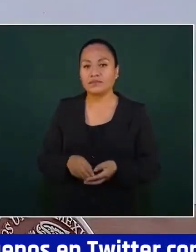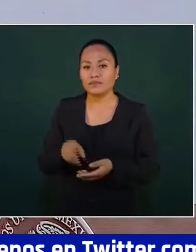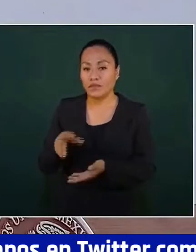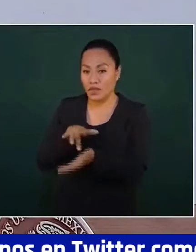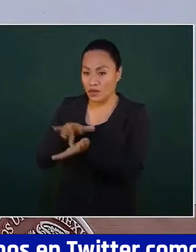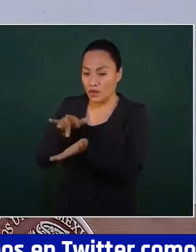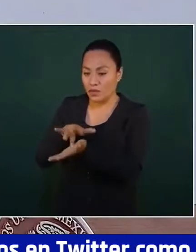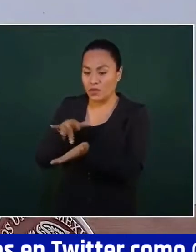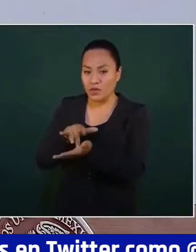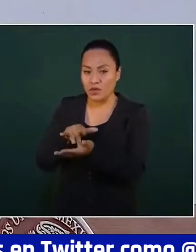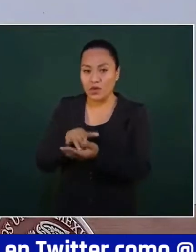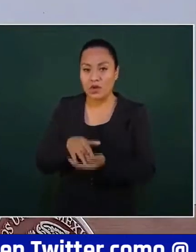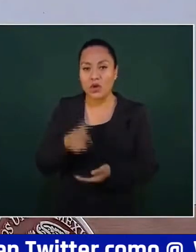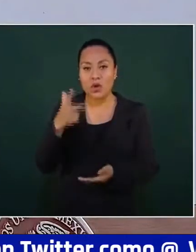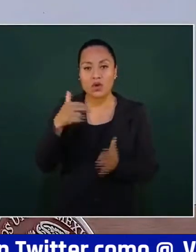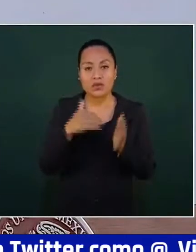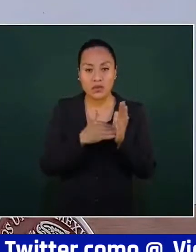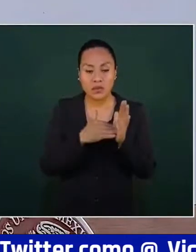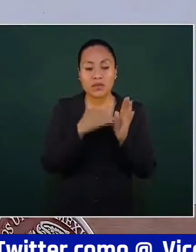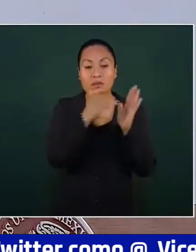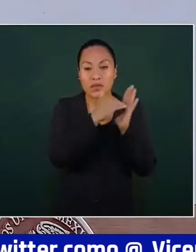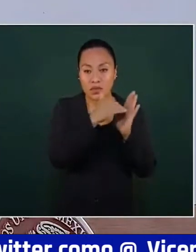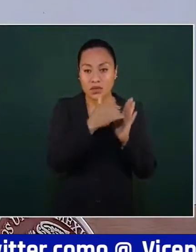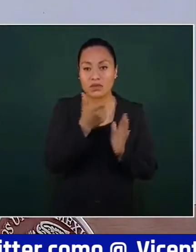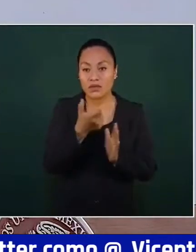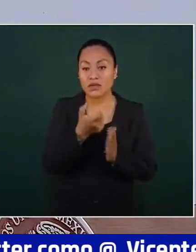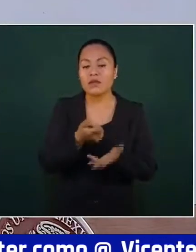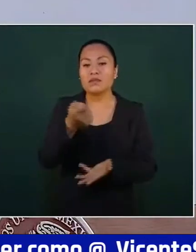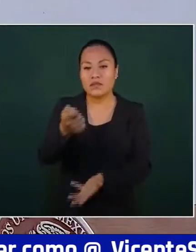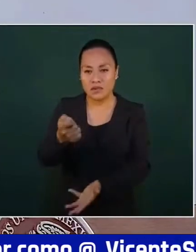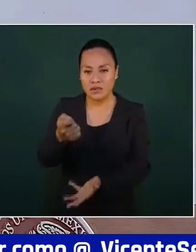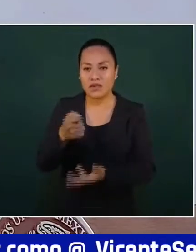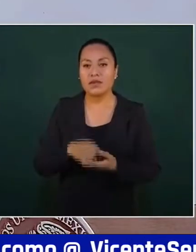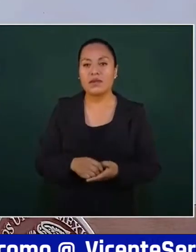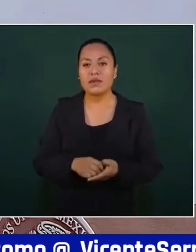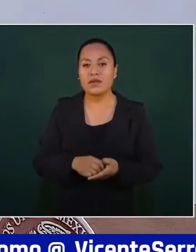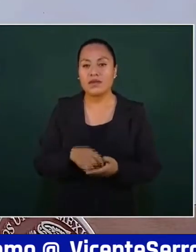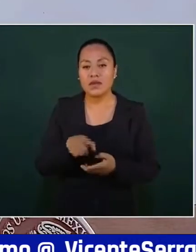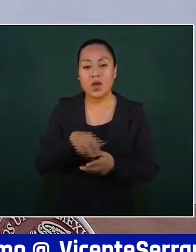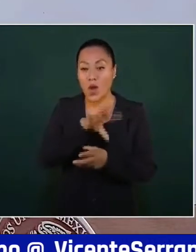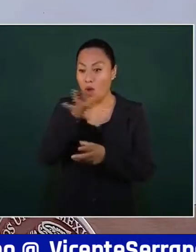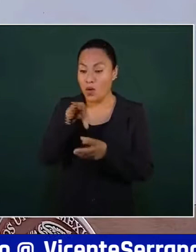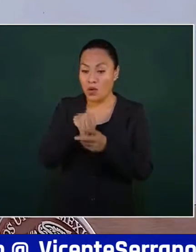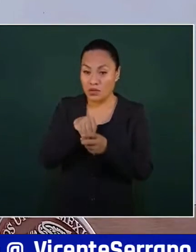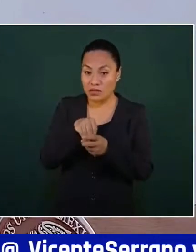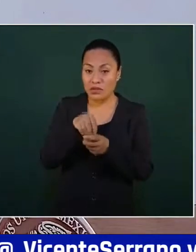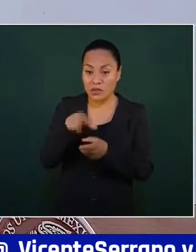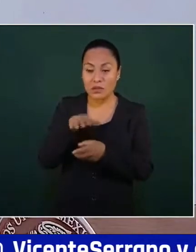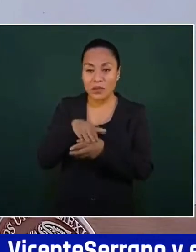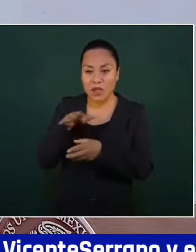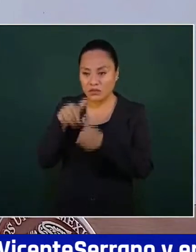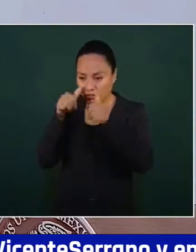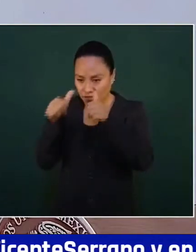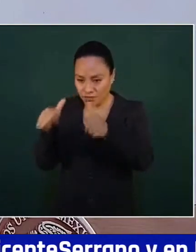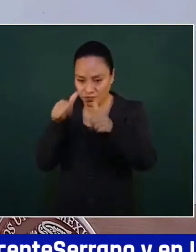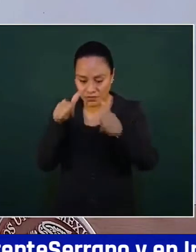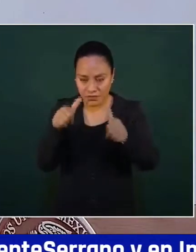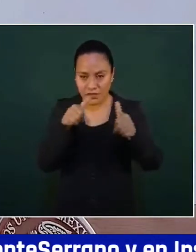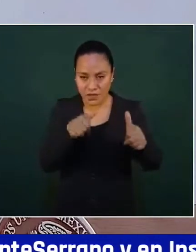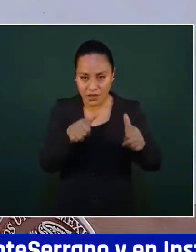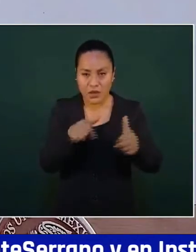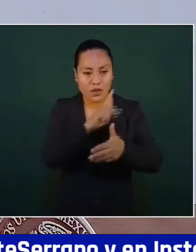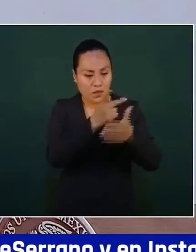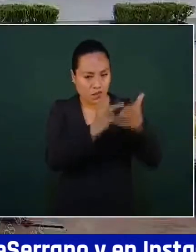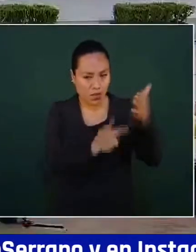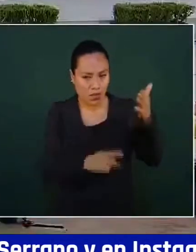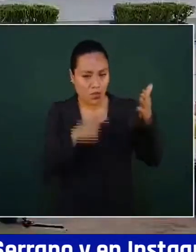de 8 mil millones de pesos, y se están llevando a cabo la mayoría de las acciones de este